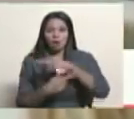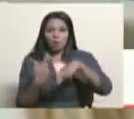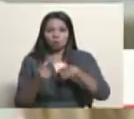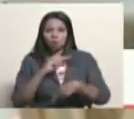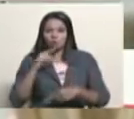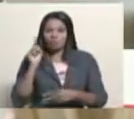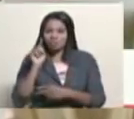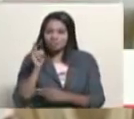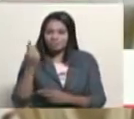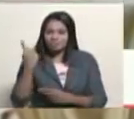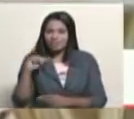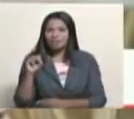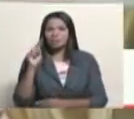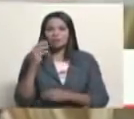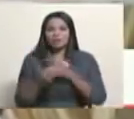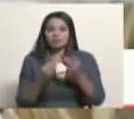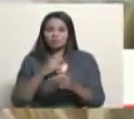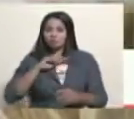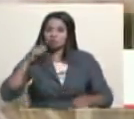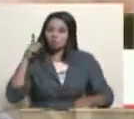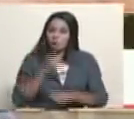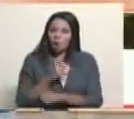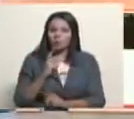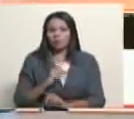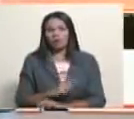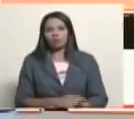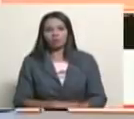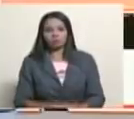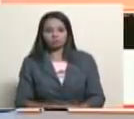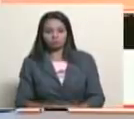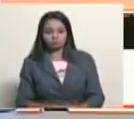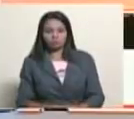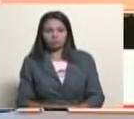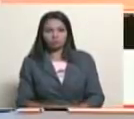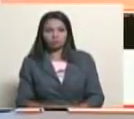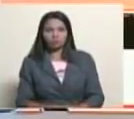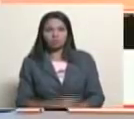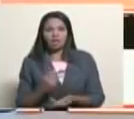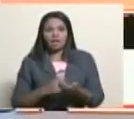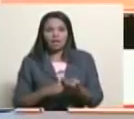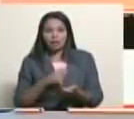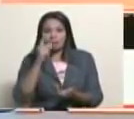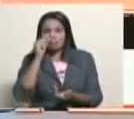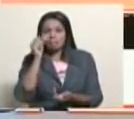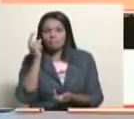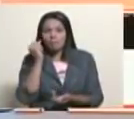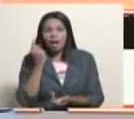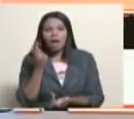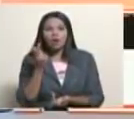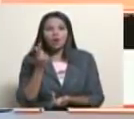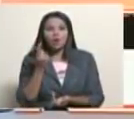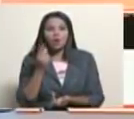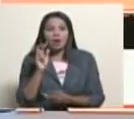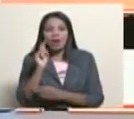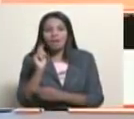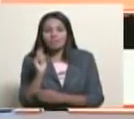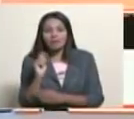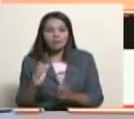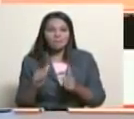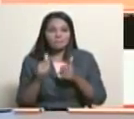hacerlo. Es nuestra obligación, queridos camaradas, hermanos y hermanas, es una de las tareas